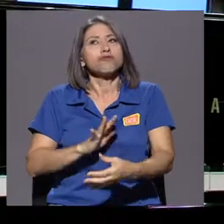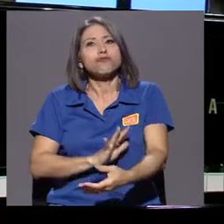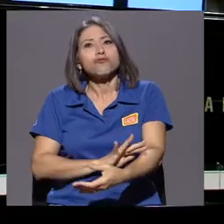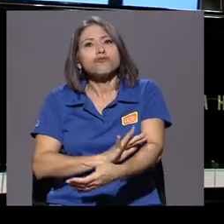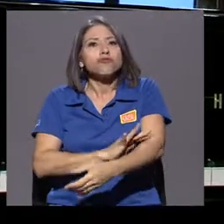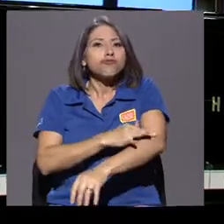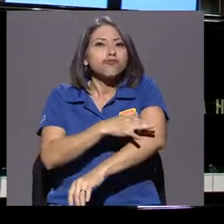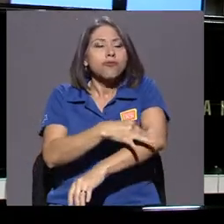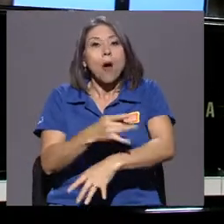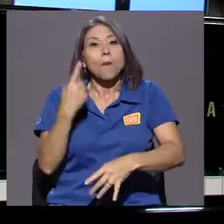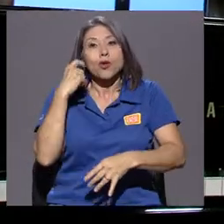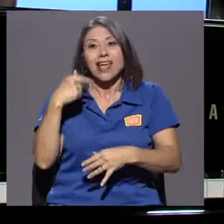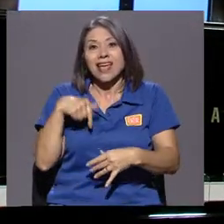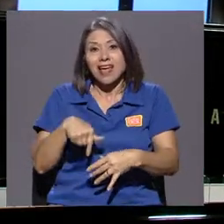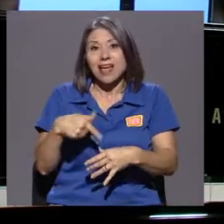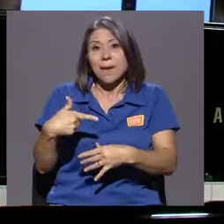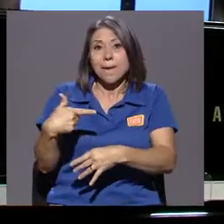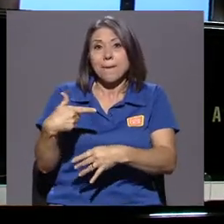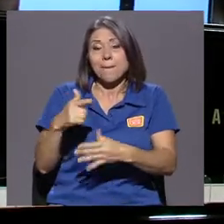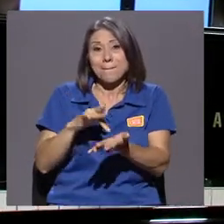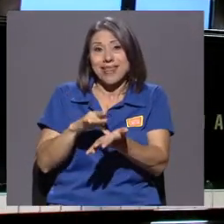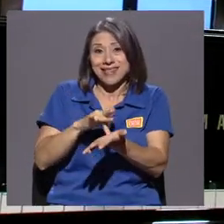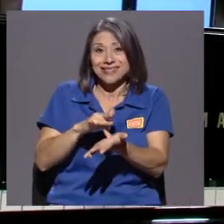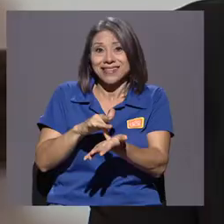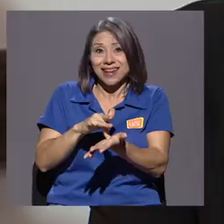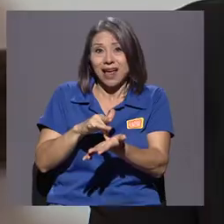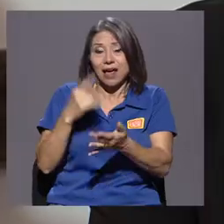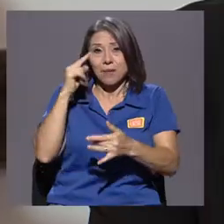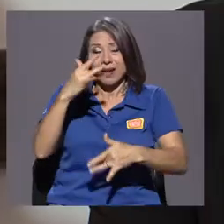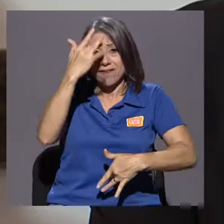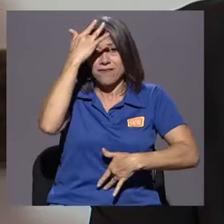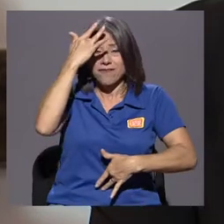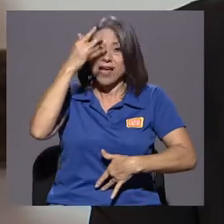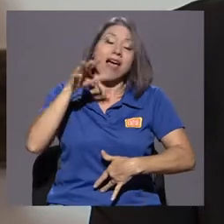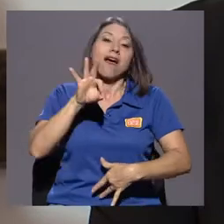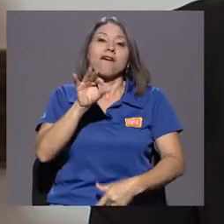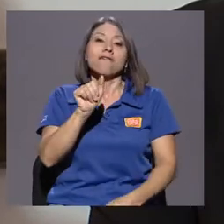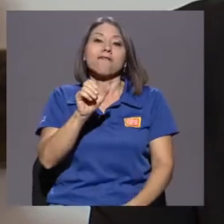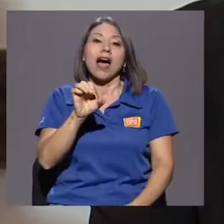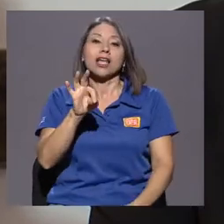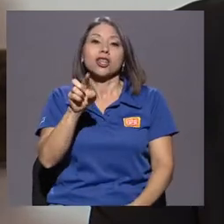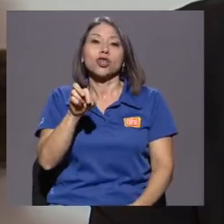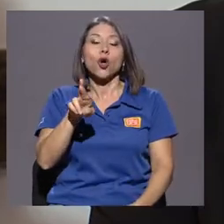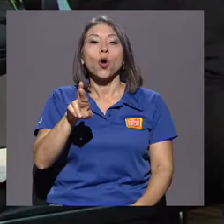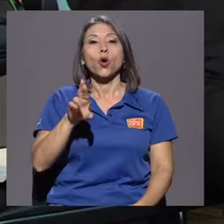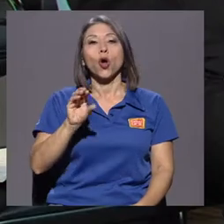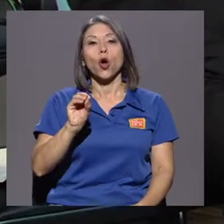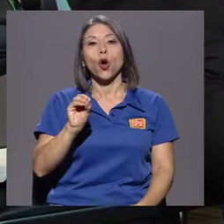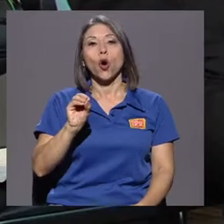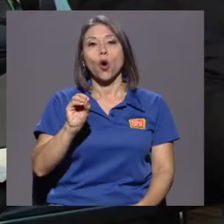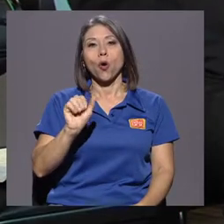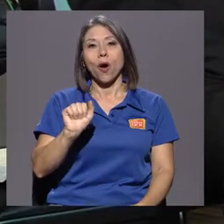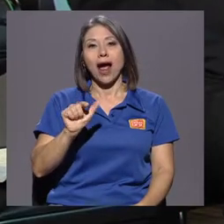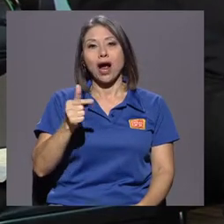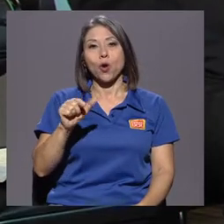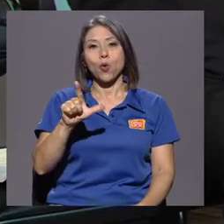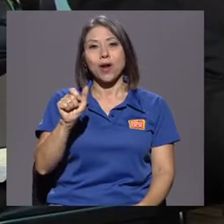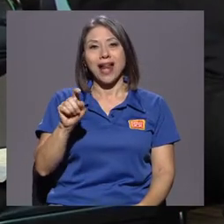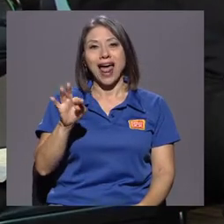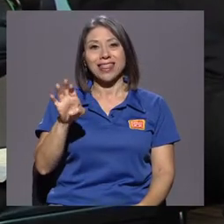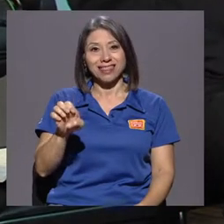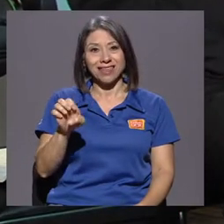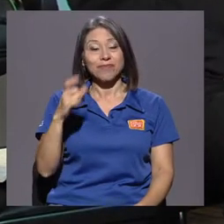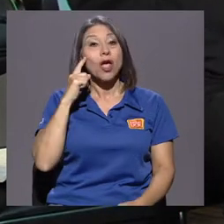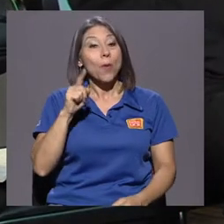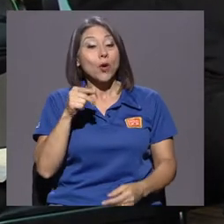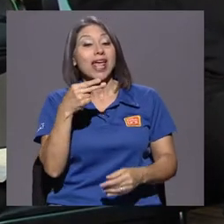la medicina contra la mejoría es factor coagulante en la medida en que la hemofilia es eso es una deficiencia caracterizada por la ausencia